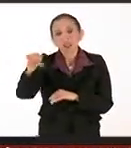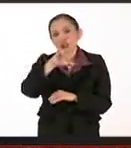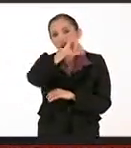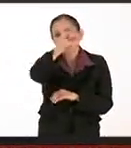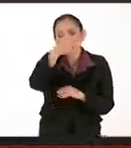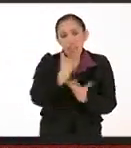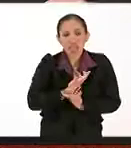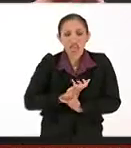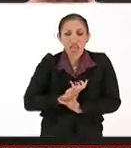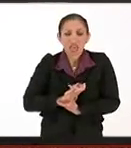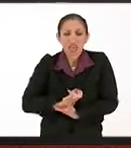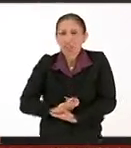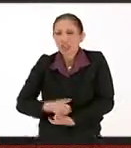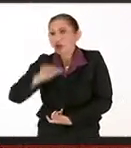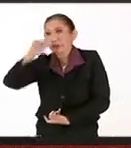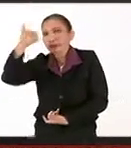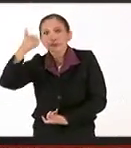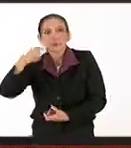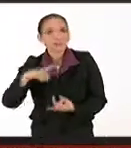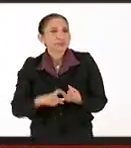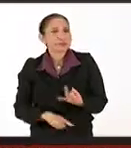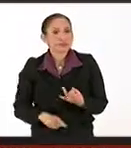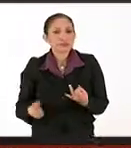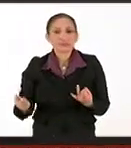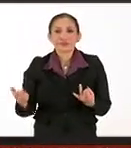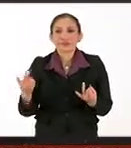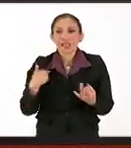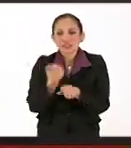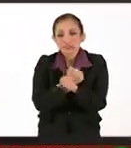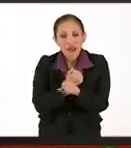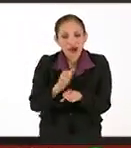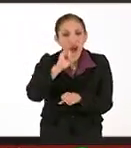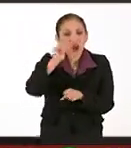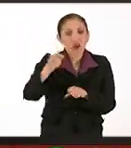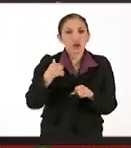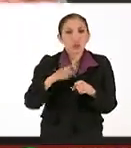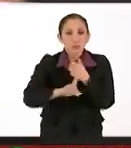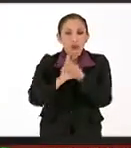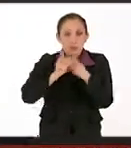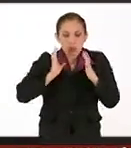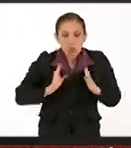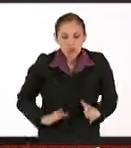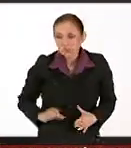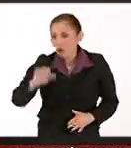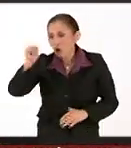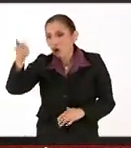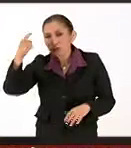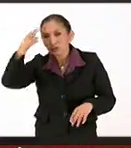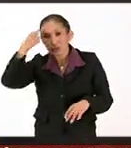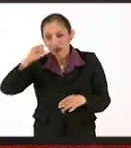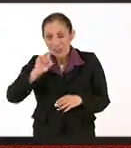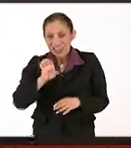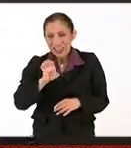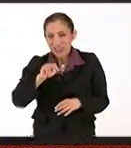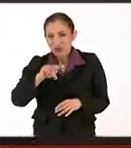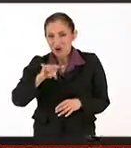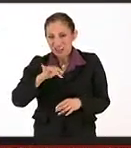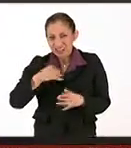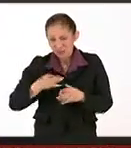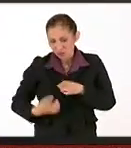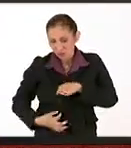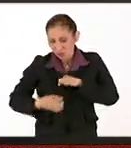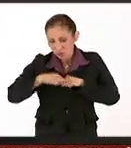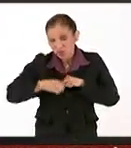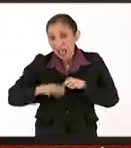de depresión, hay quien entra por la parte del Alzheimer, hay quien entra por la parte de trastornos motores, quien entra por la parte endocrina. Entonces yo creo que